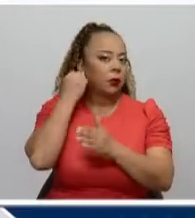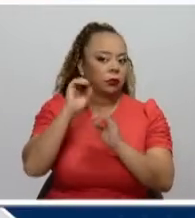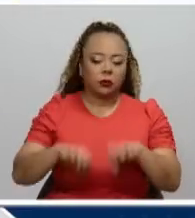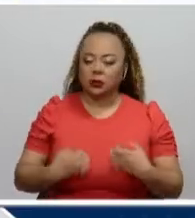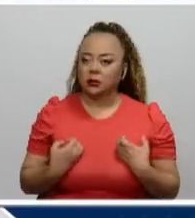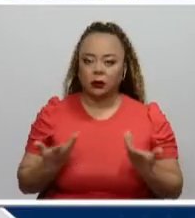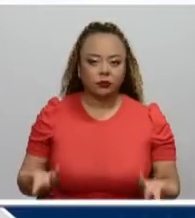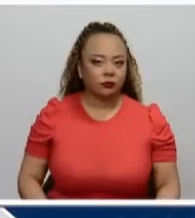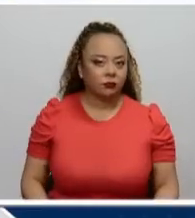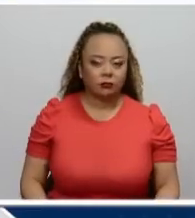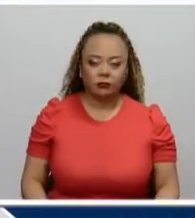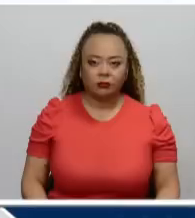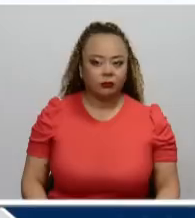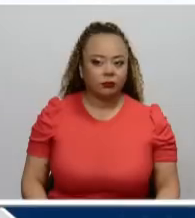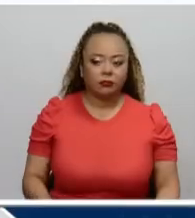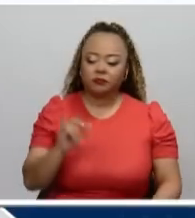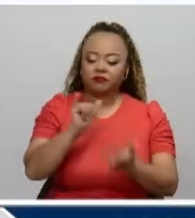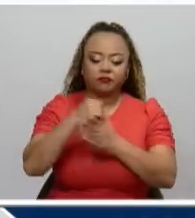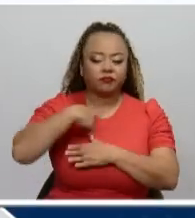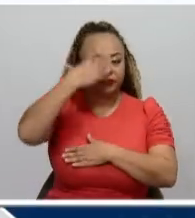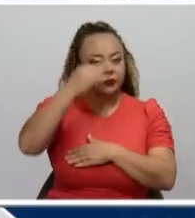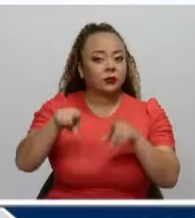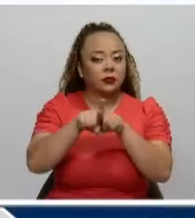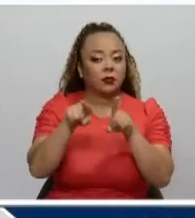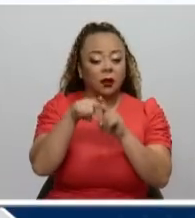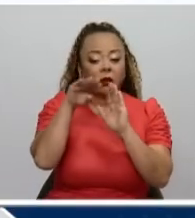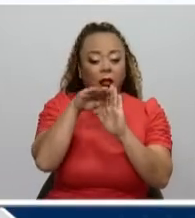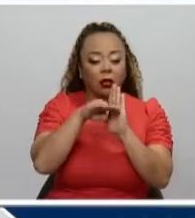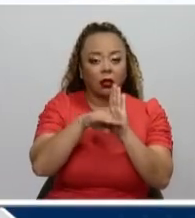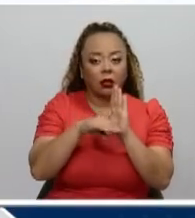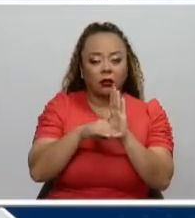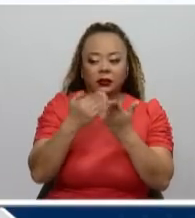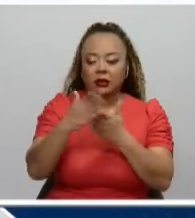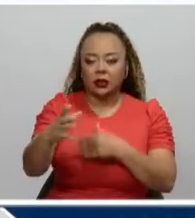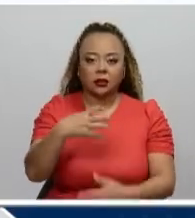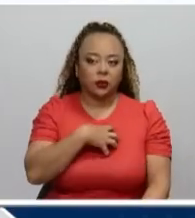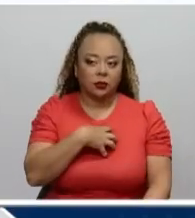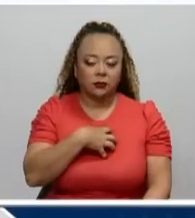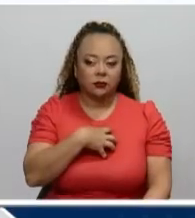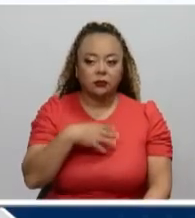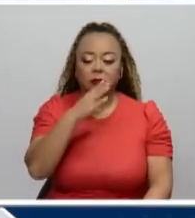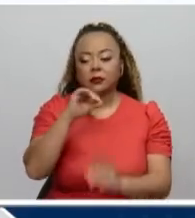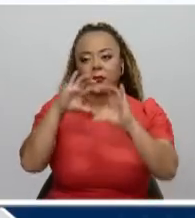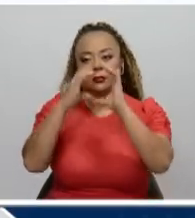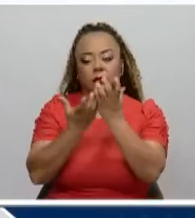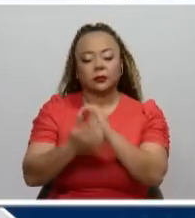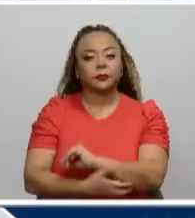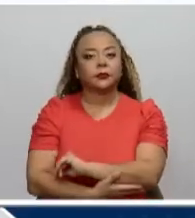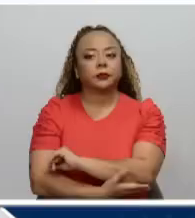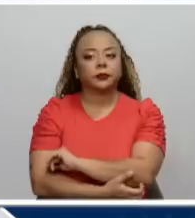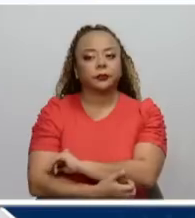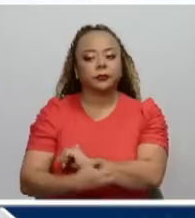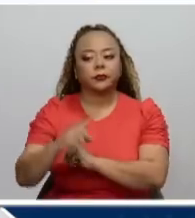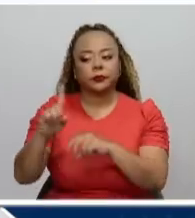por estar ahí pero no y ahí yo creo que también bajó el nivel que lo saca de la titular de herediano en el mundial en el mundial